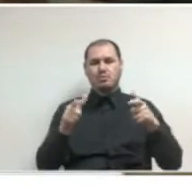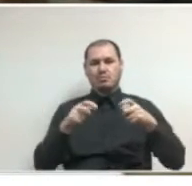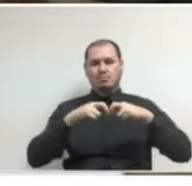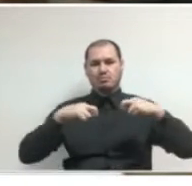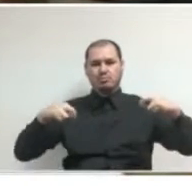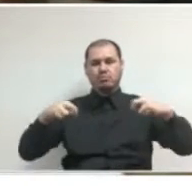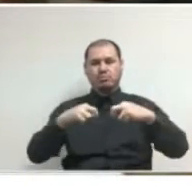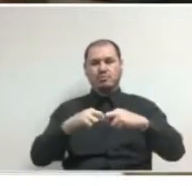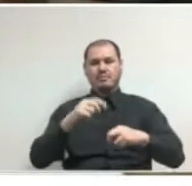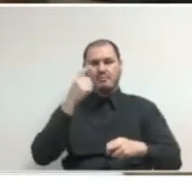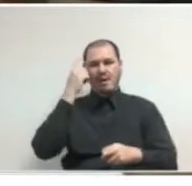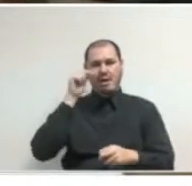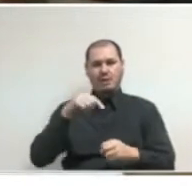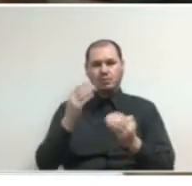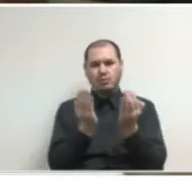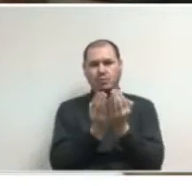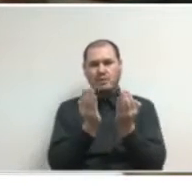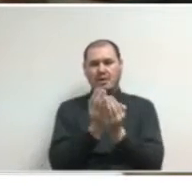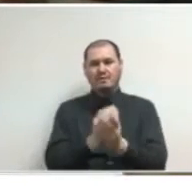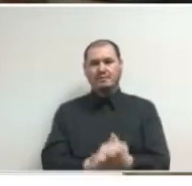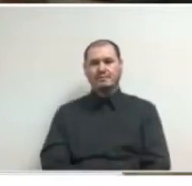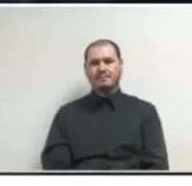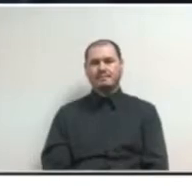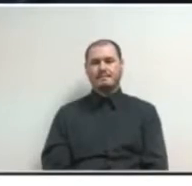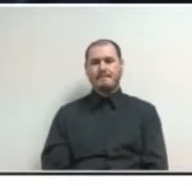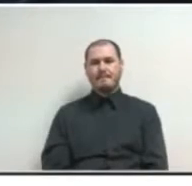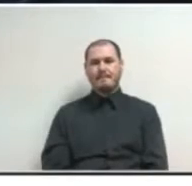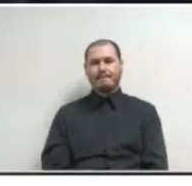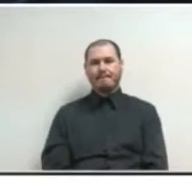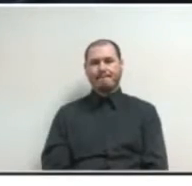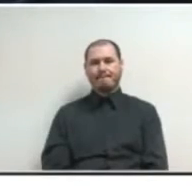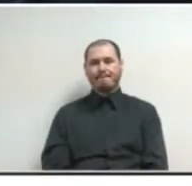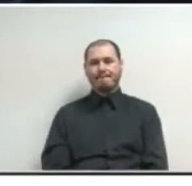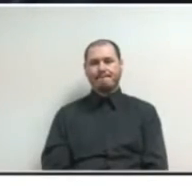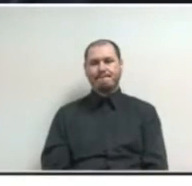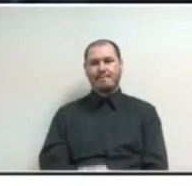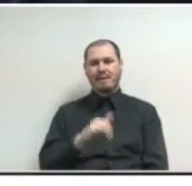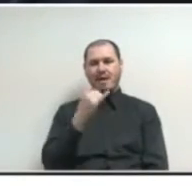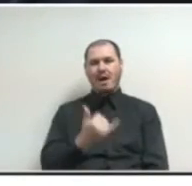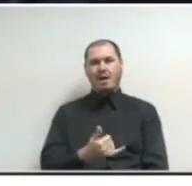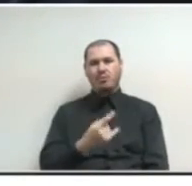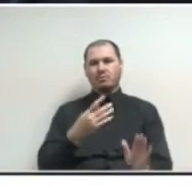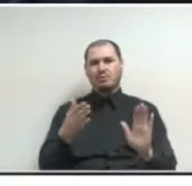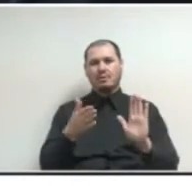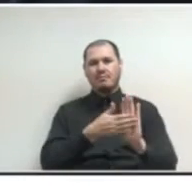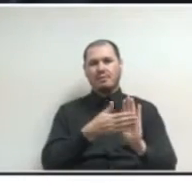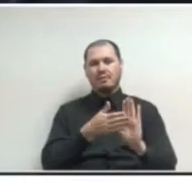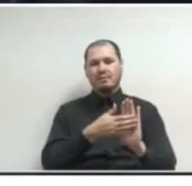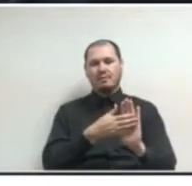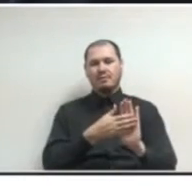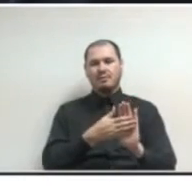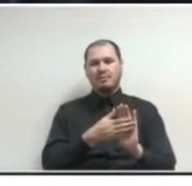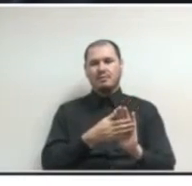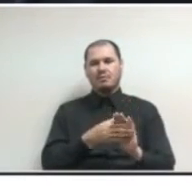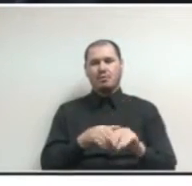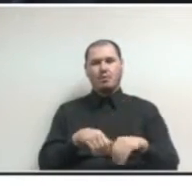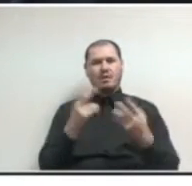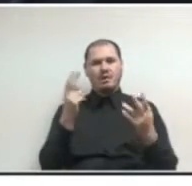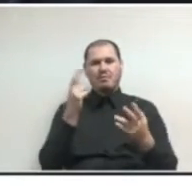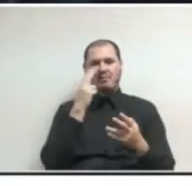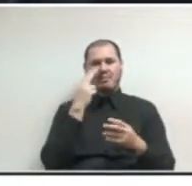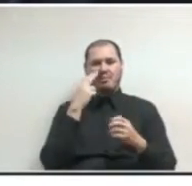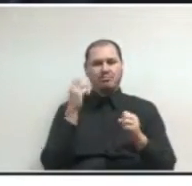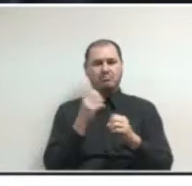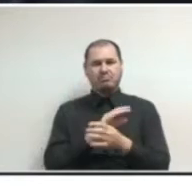coa ya ni mo que está por la mía va co a requisito amare. Nos permita expedir sin ningún tipo de objeción